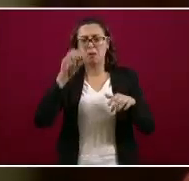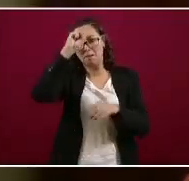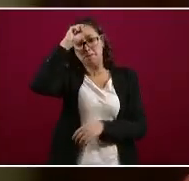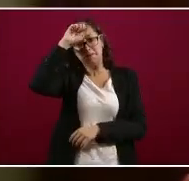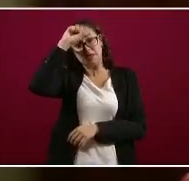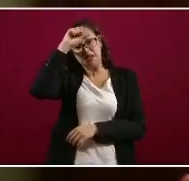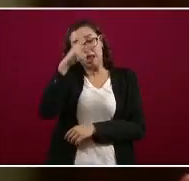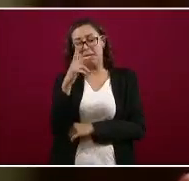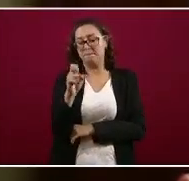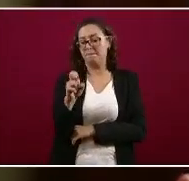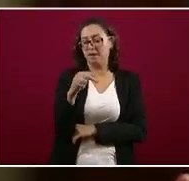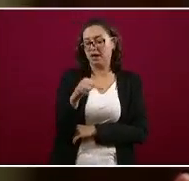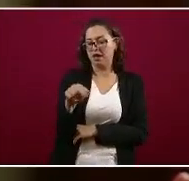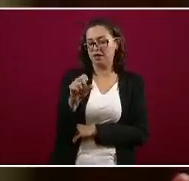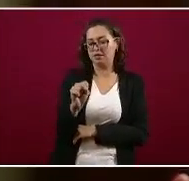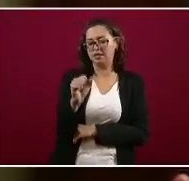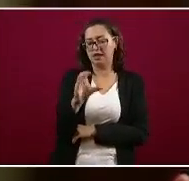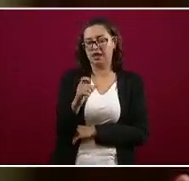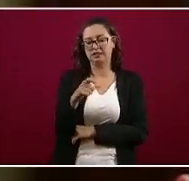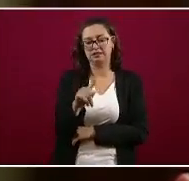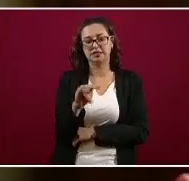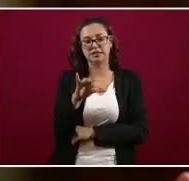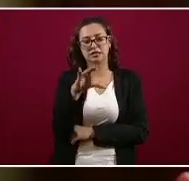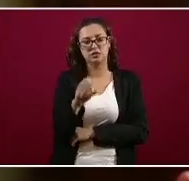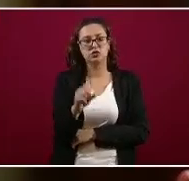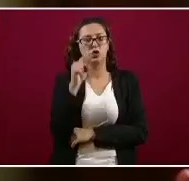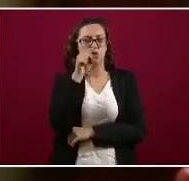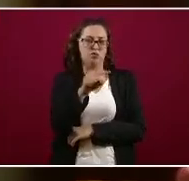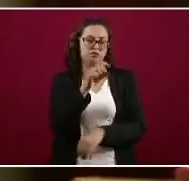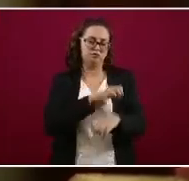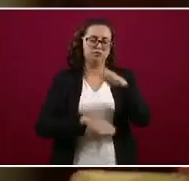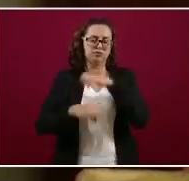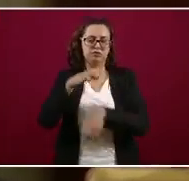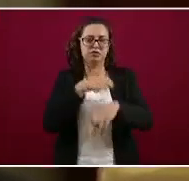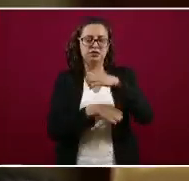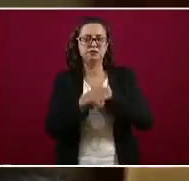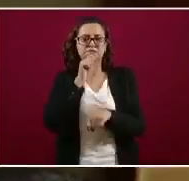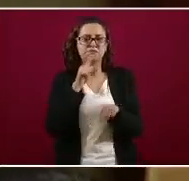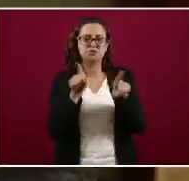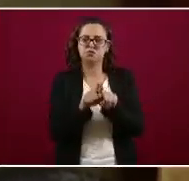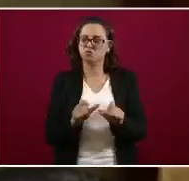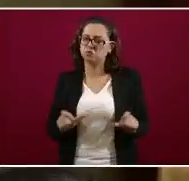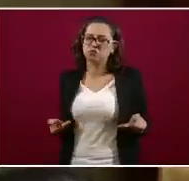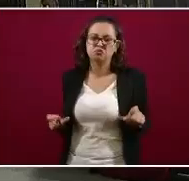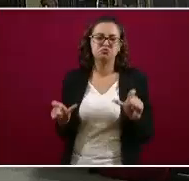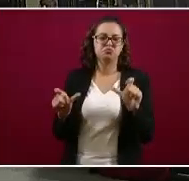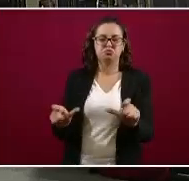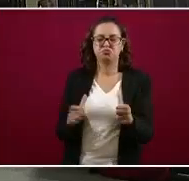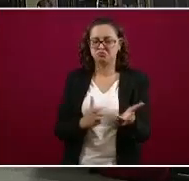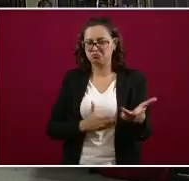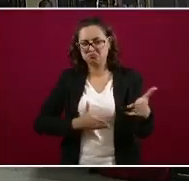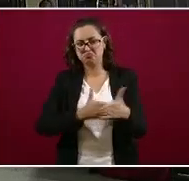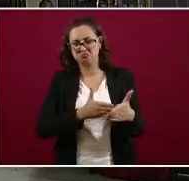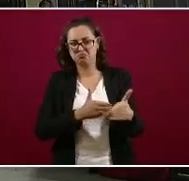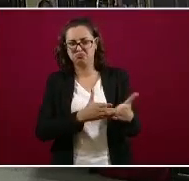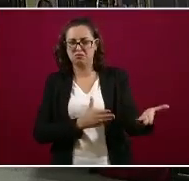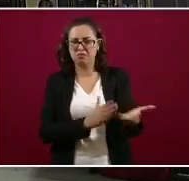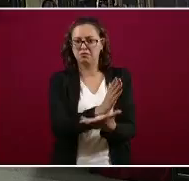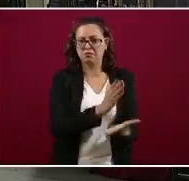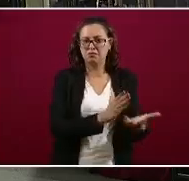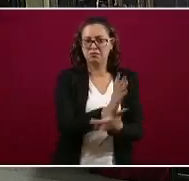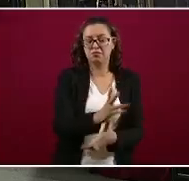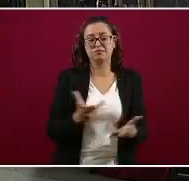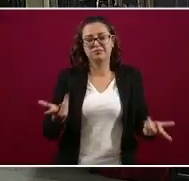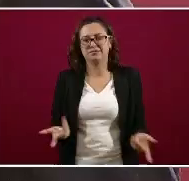peñasquito que es propiedad de newmont golcorp los ejidatarios y transportistas solicitan exigen una